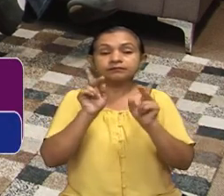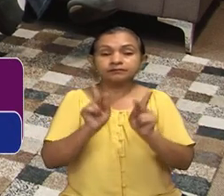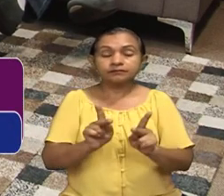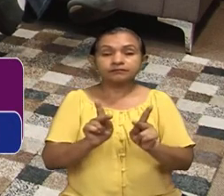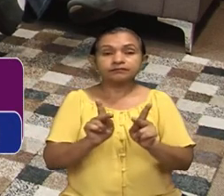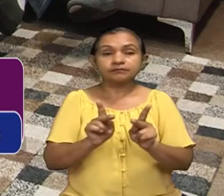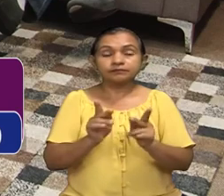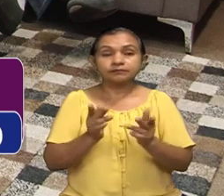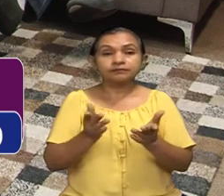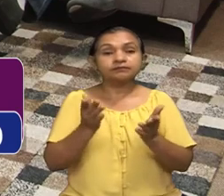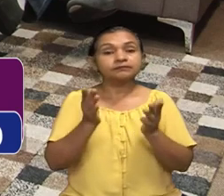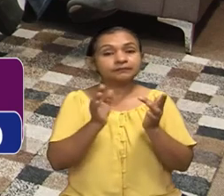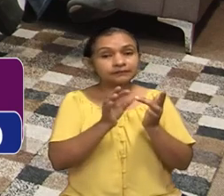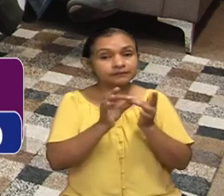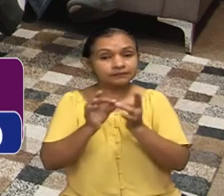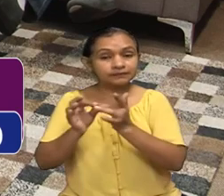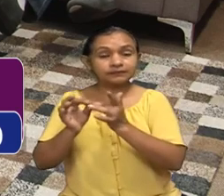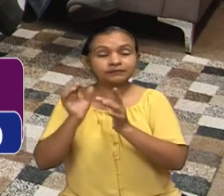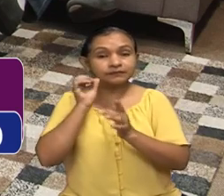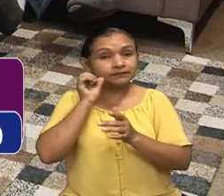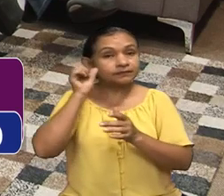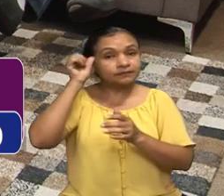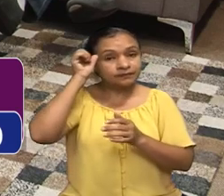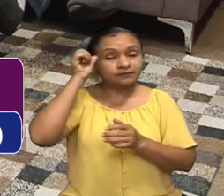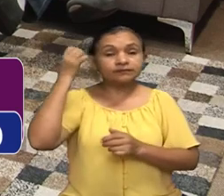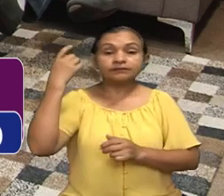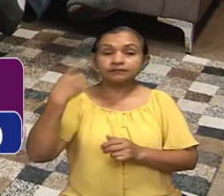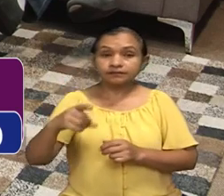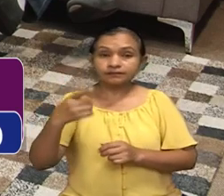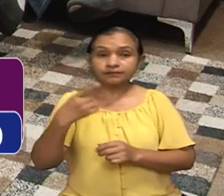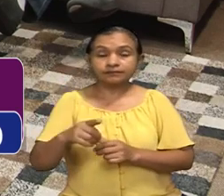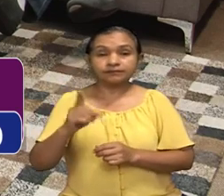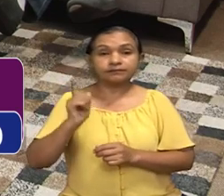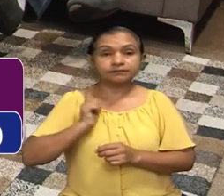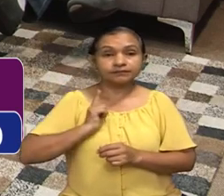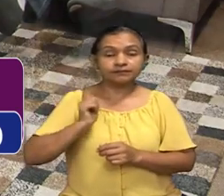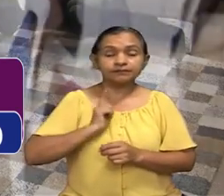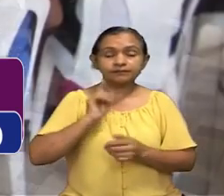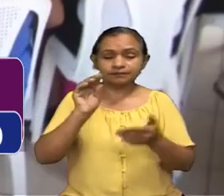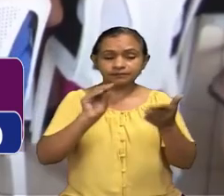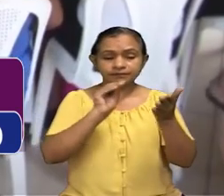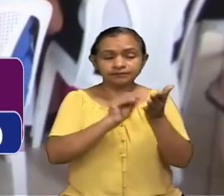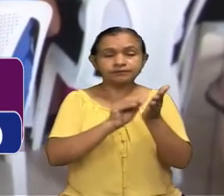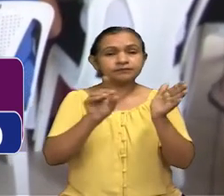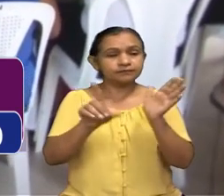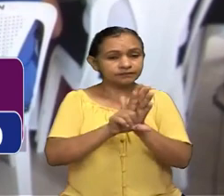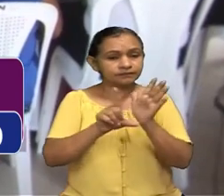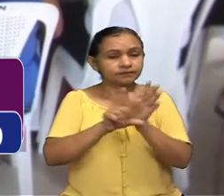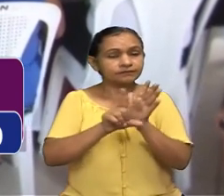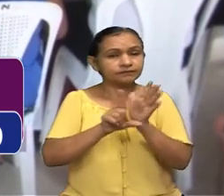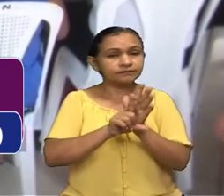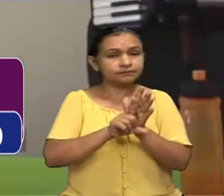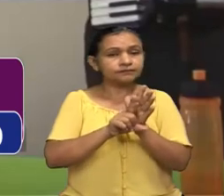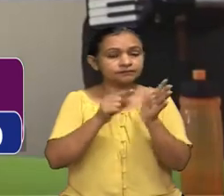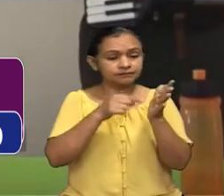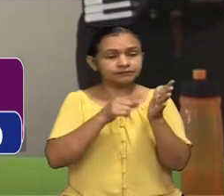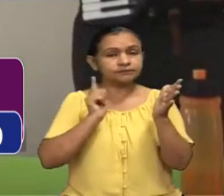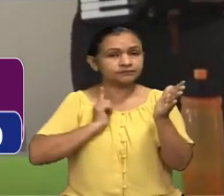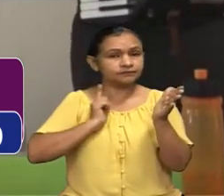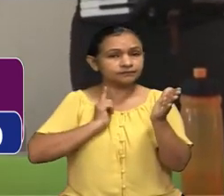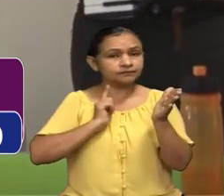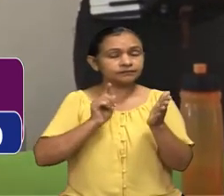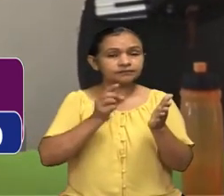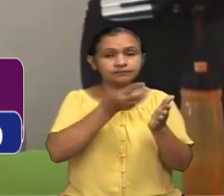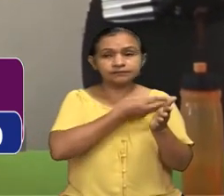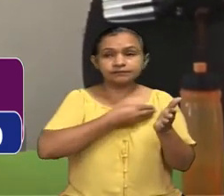un trato preferencial, ¿ya? Ese es un derecho que está consignado en la legislación y que desde